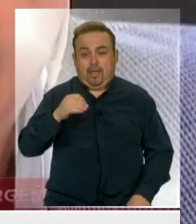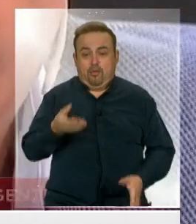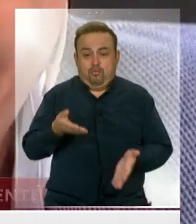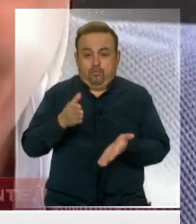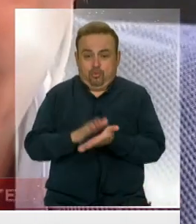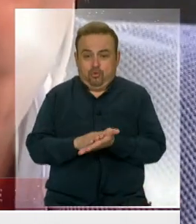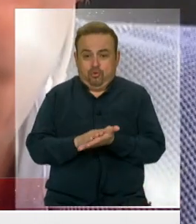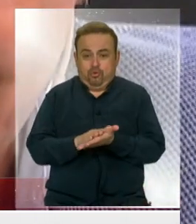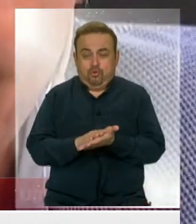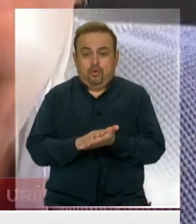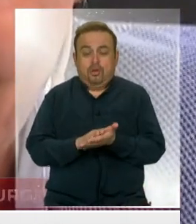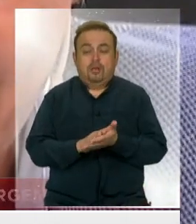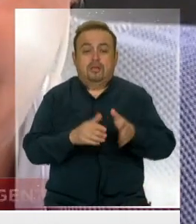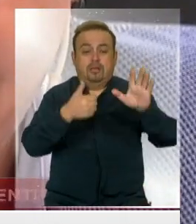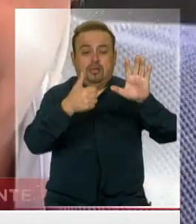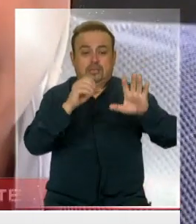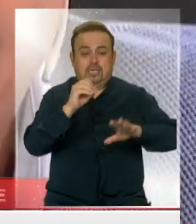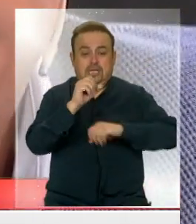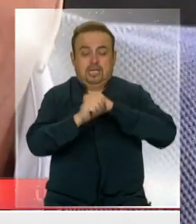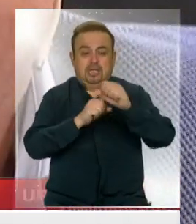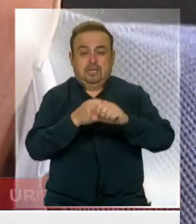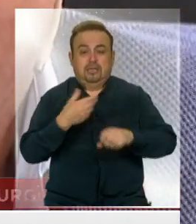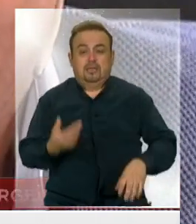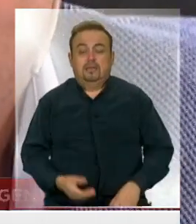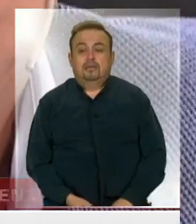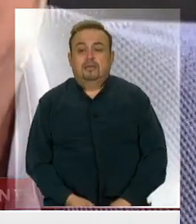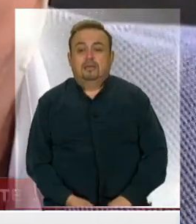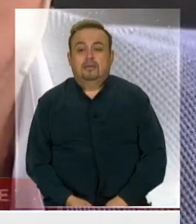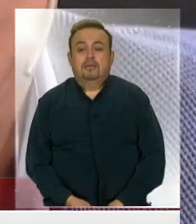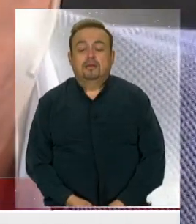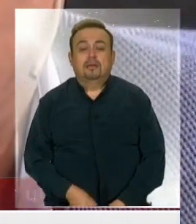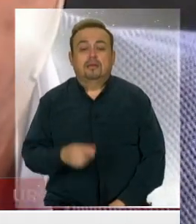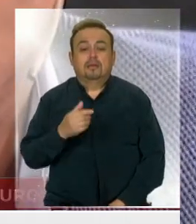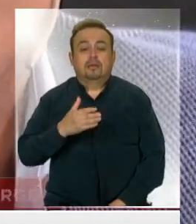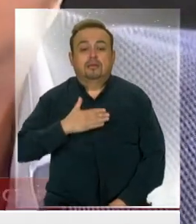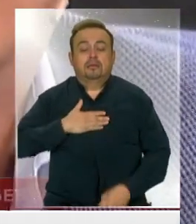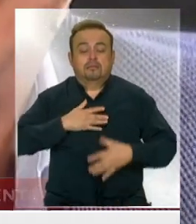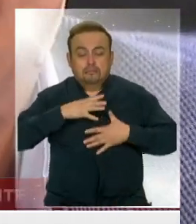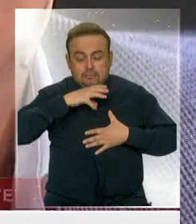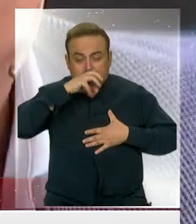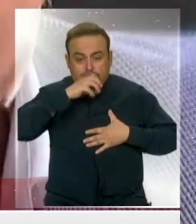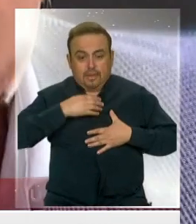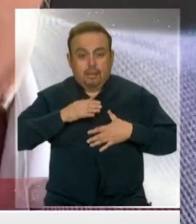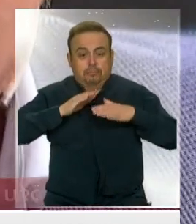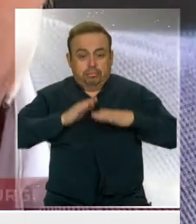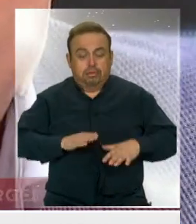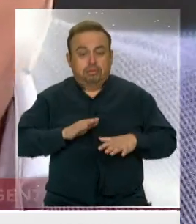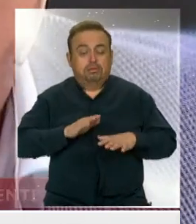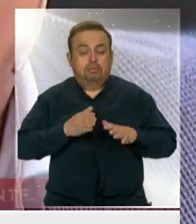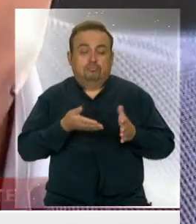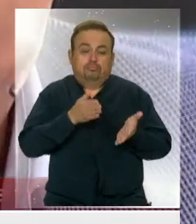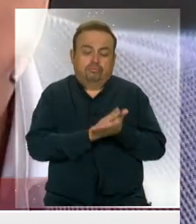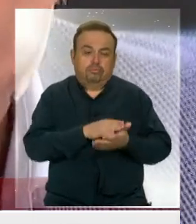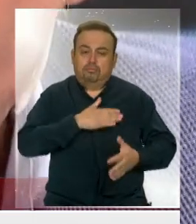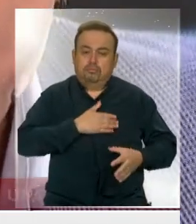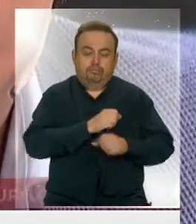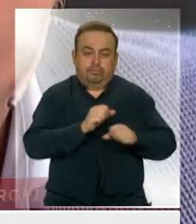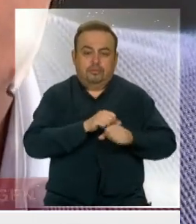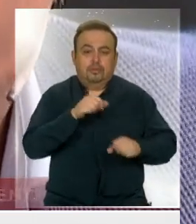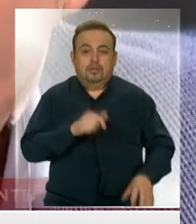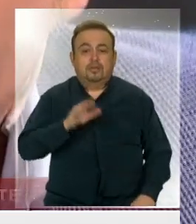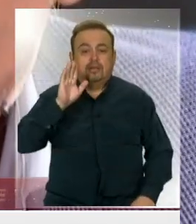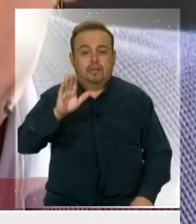Maradona a los 60 años de edad. Sufrió un paro cardiorrespiratorio en la casa de Tigre en la que se